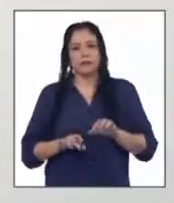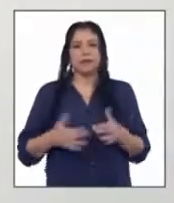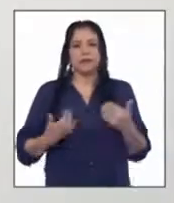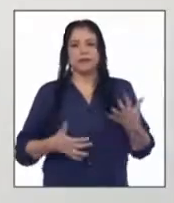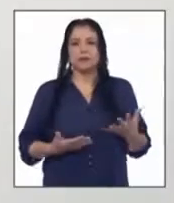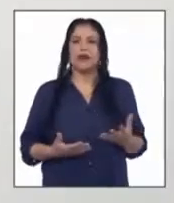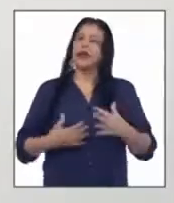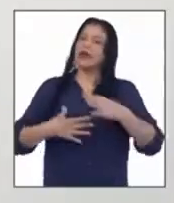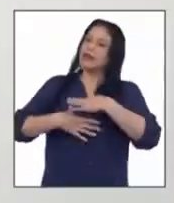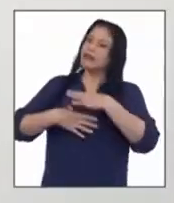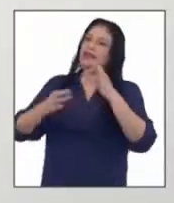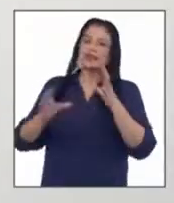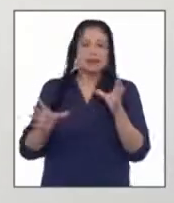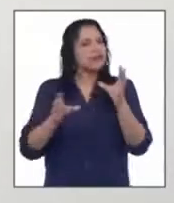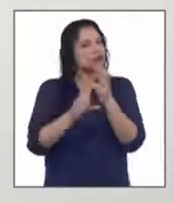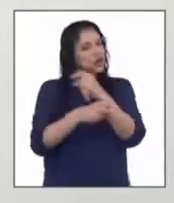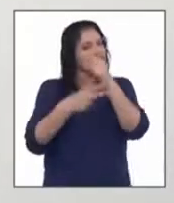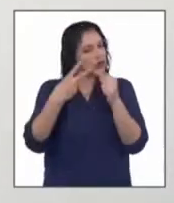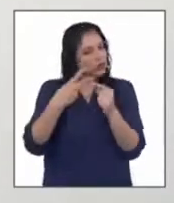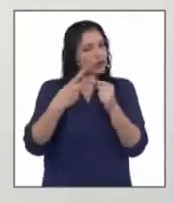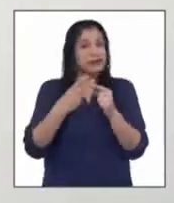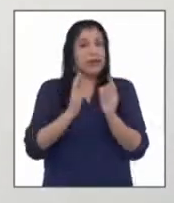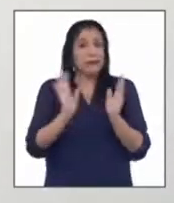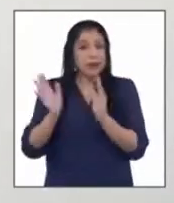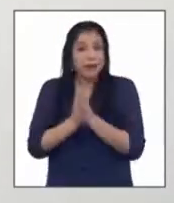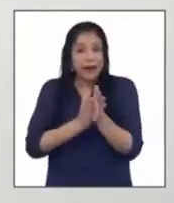Como hoy es un programa especial, haremos un resumen de algunas de las actividades que hicimos durante estos 15 días. Así que si hubo